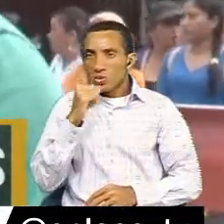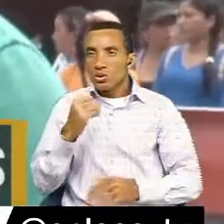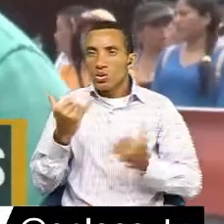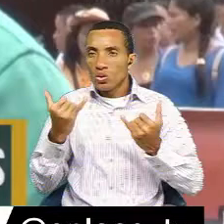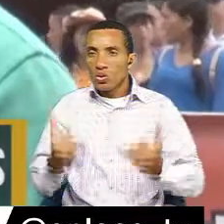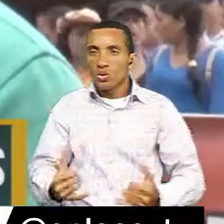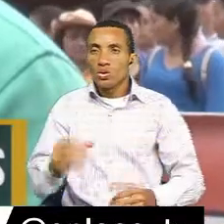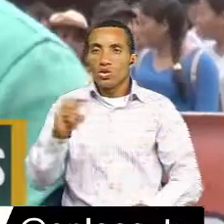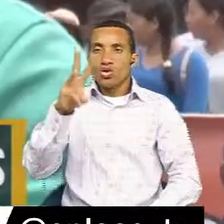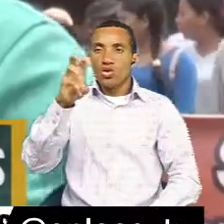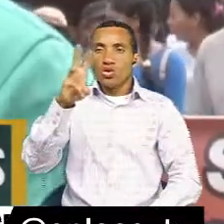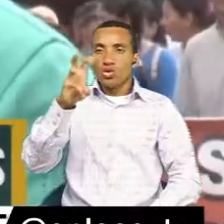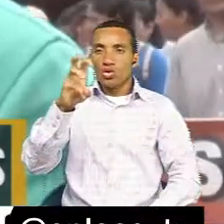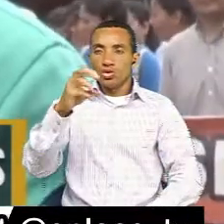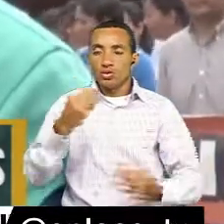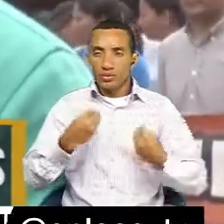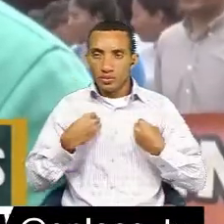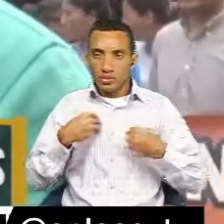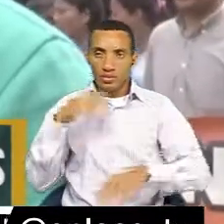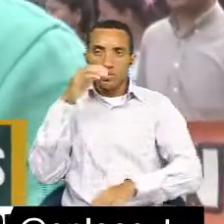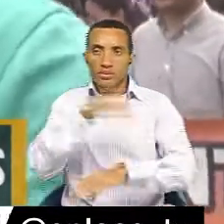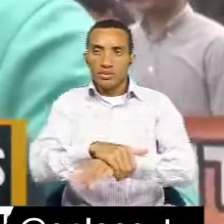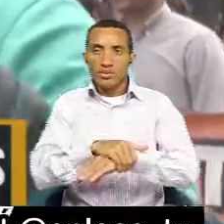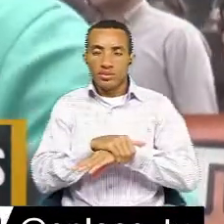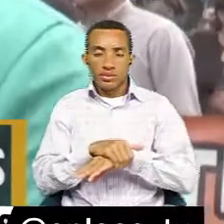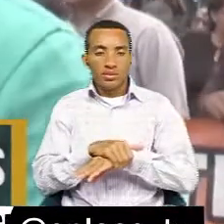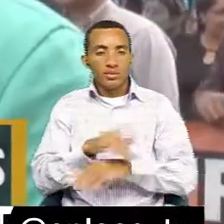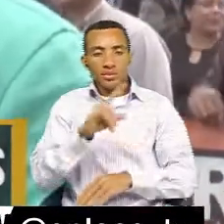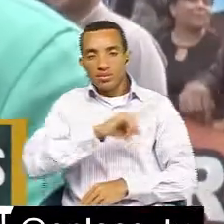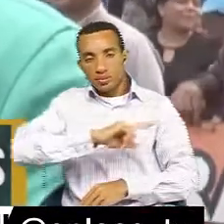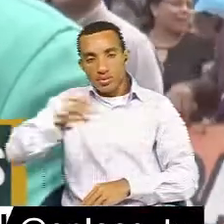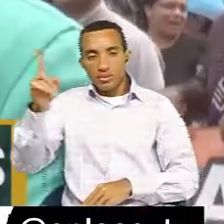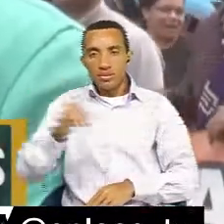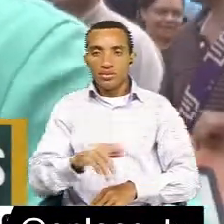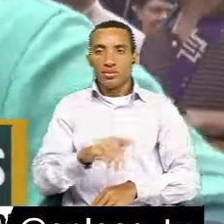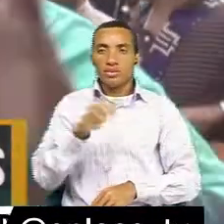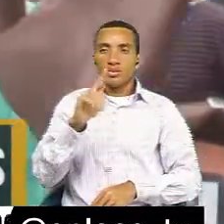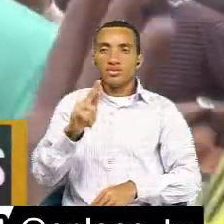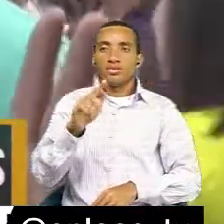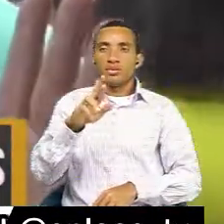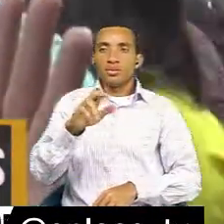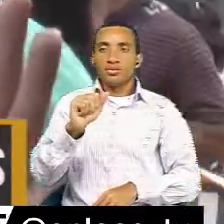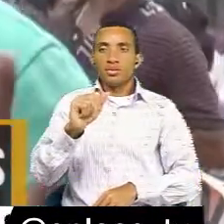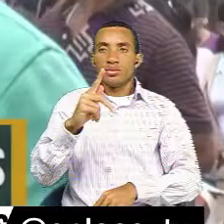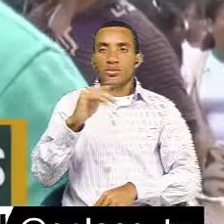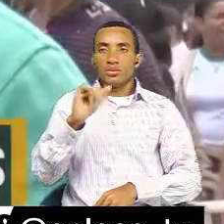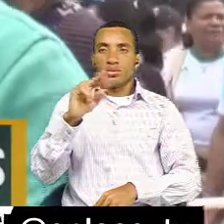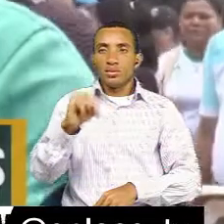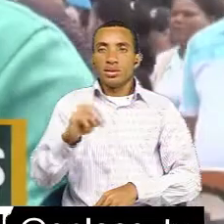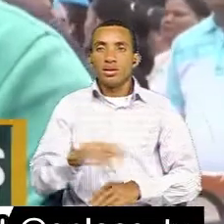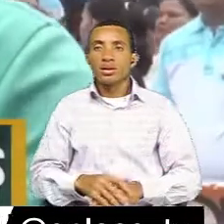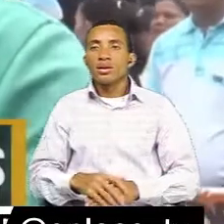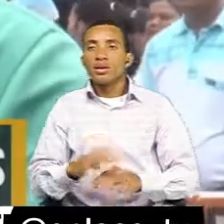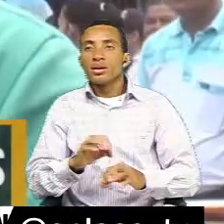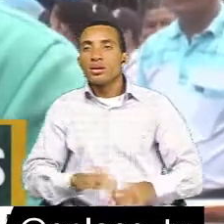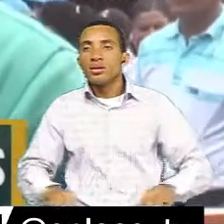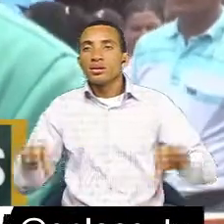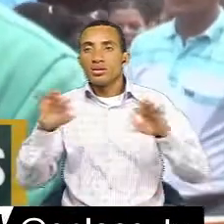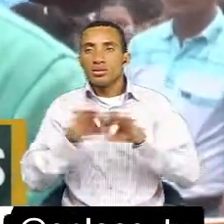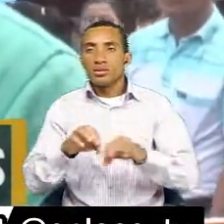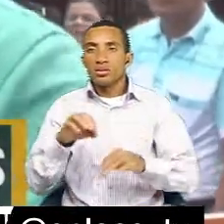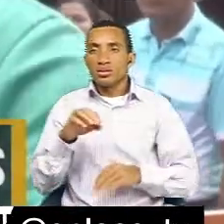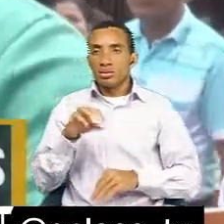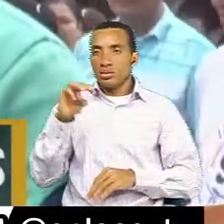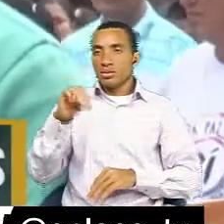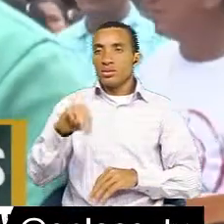8 habitantes de San Martín que se niegan al fracking. Y especialmente, no porque los otros no sean importantes, la detención de Moisés